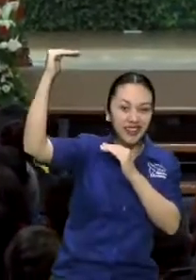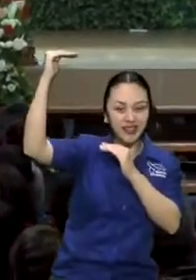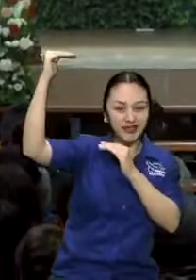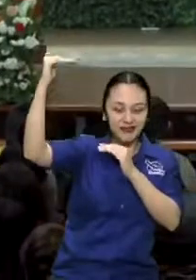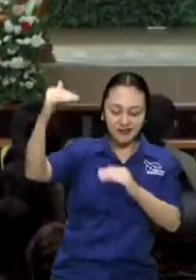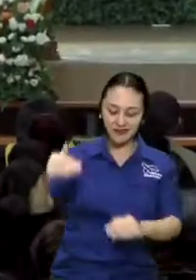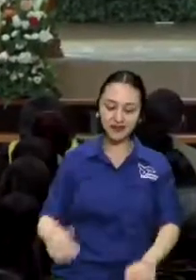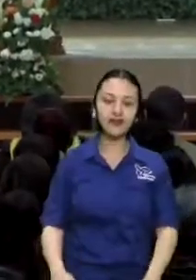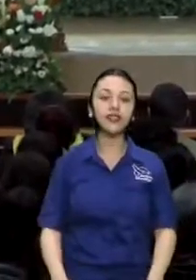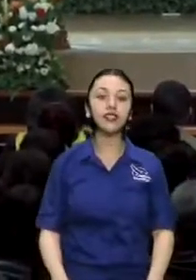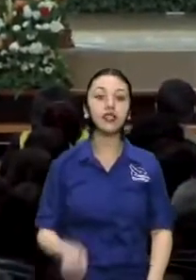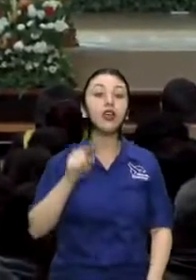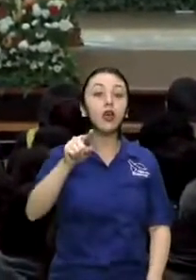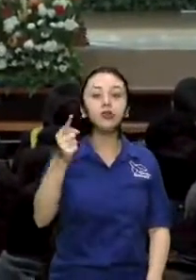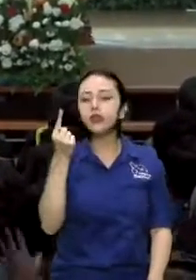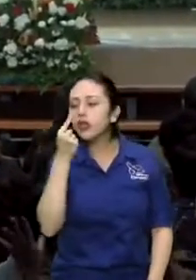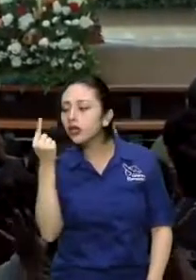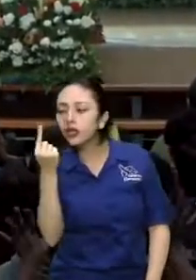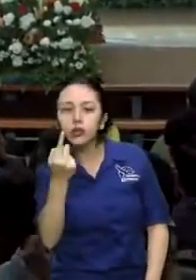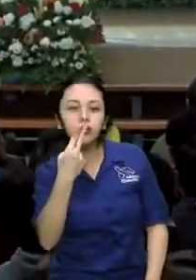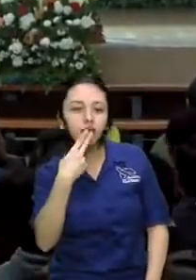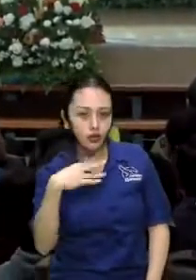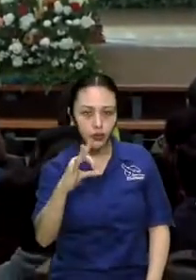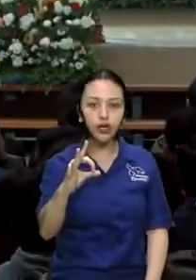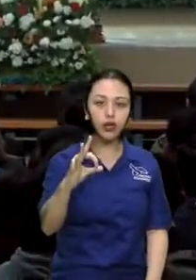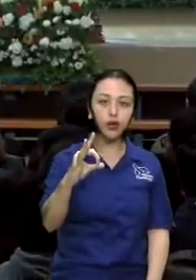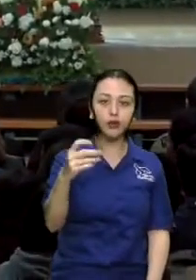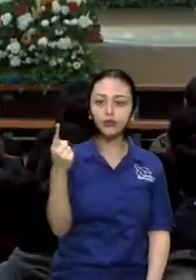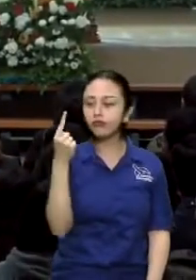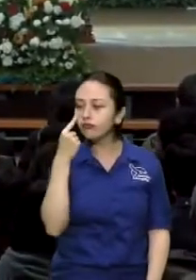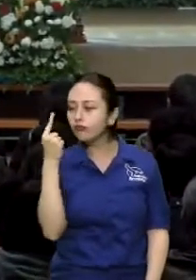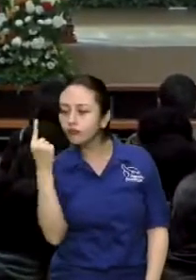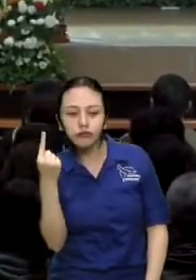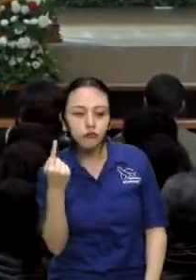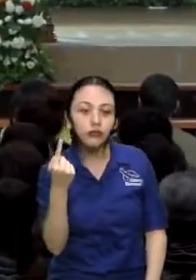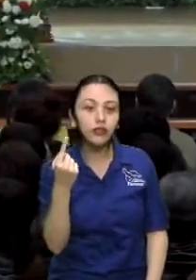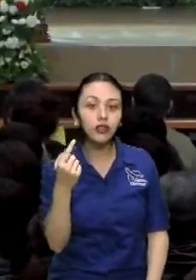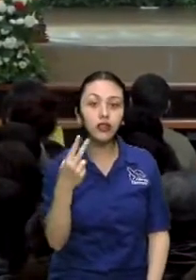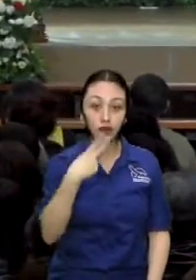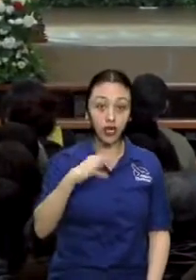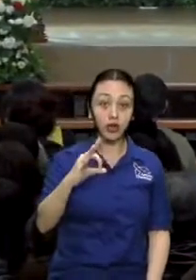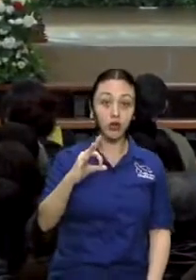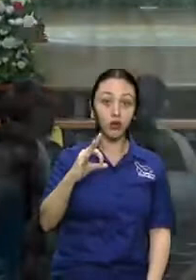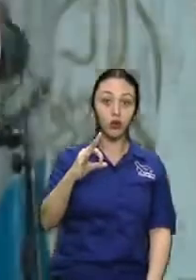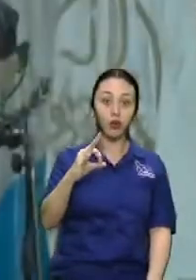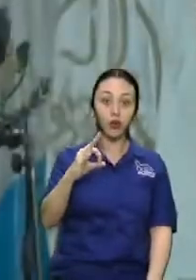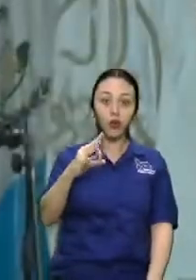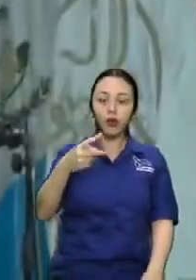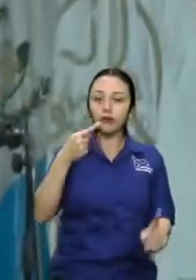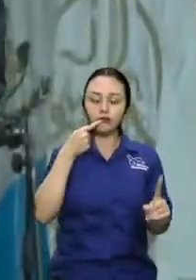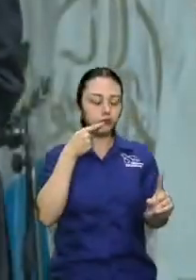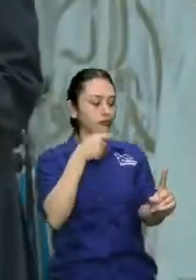¿No tiene un su hijo por ahí? ¿Tiene un su hijito por ahí? Bendígamelo, pues. Bendígamelo, dígale.